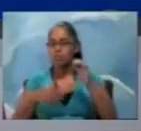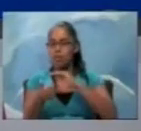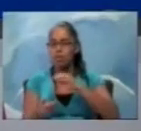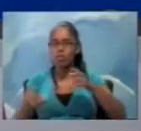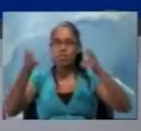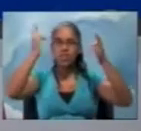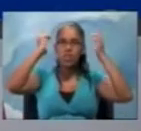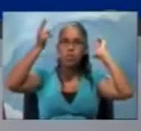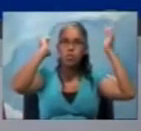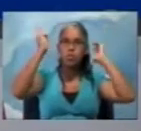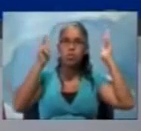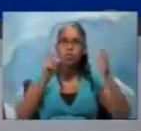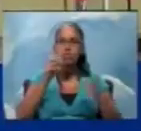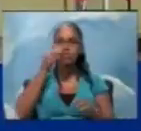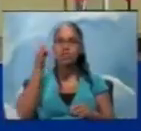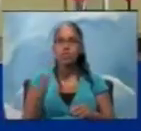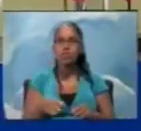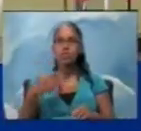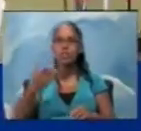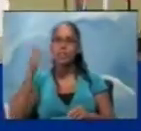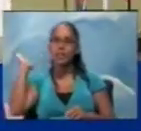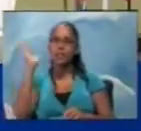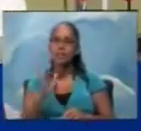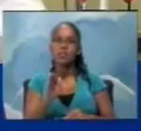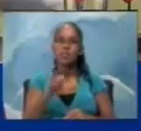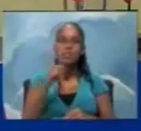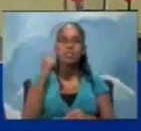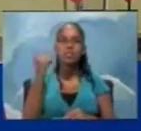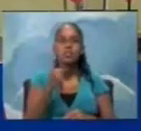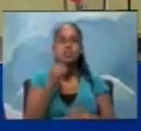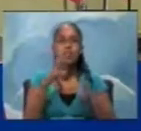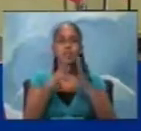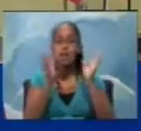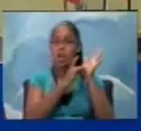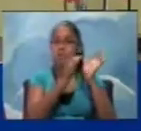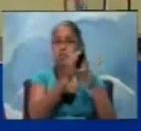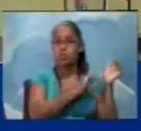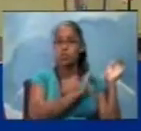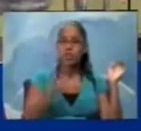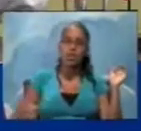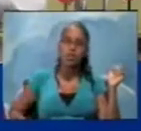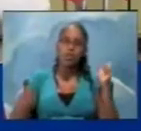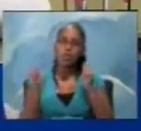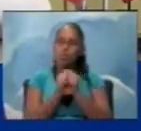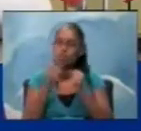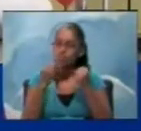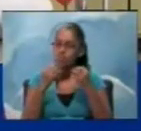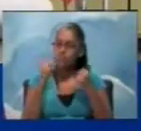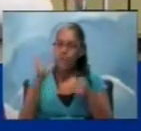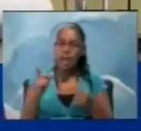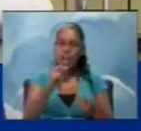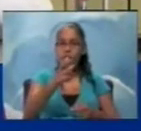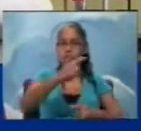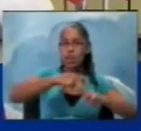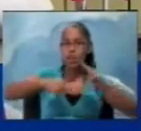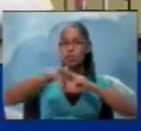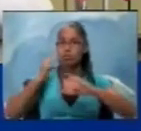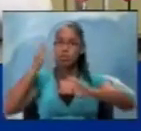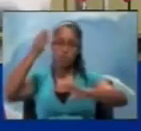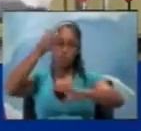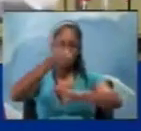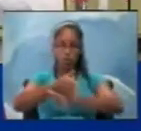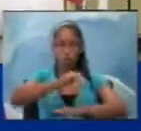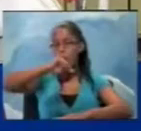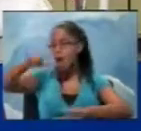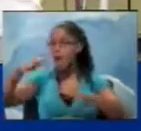burro, seguramente que venía sudadito el Señor Jesucristo con ese gentío alrededor, entró a